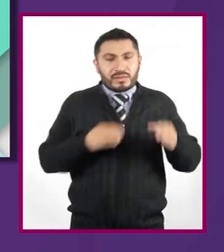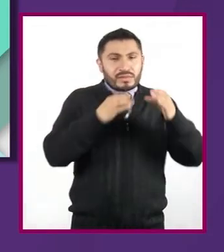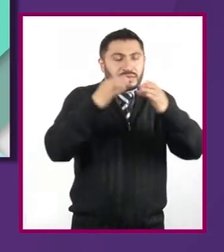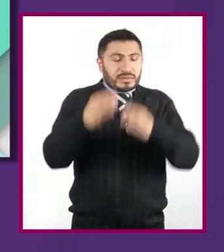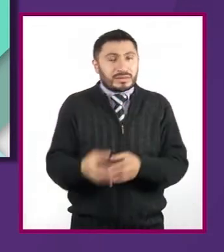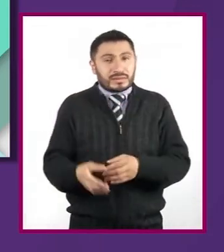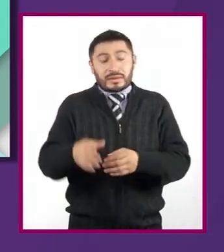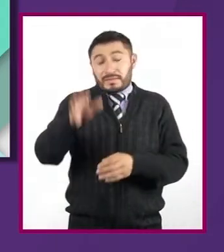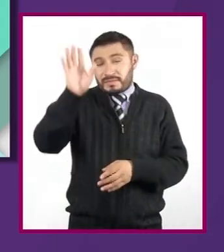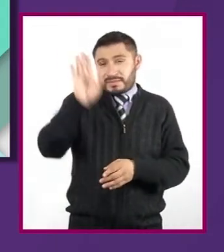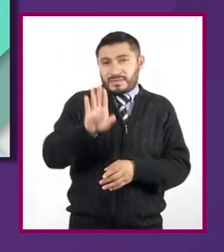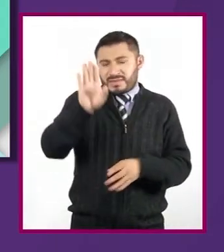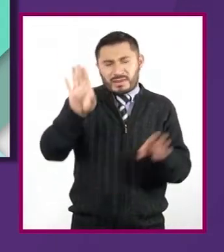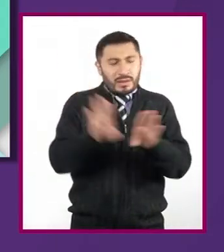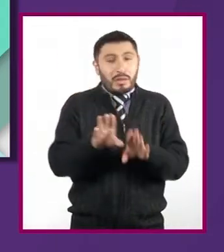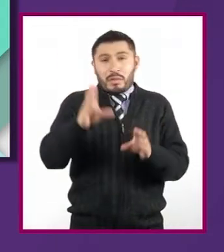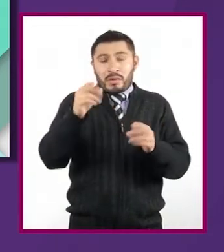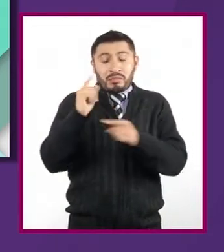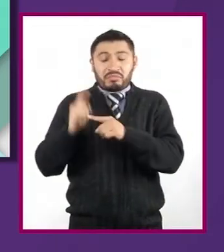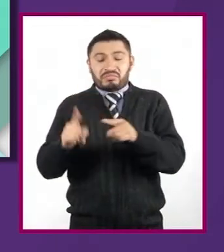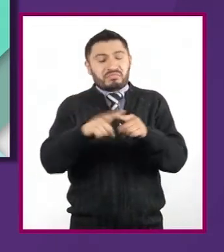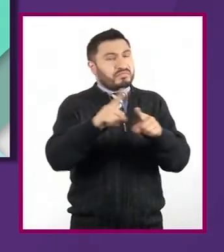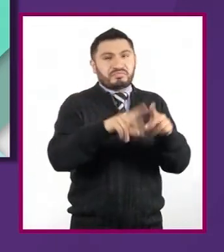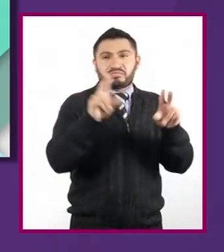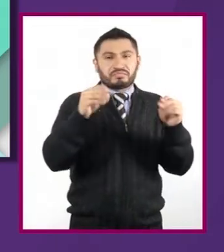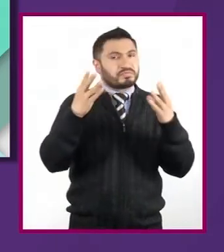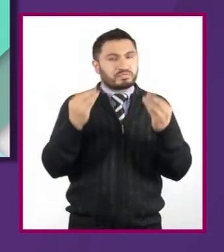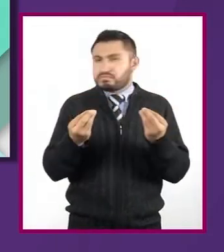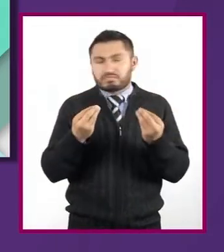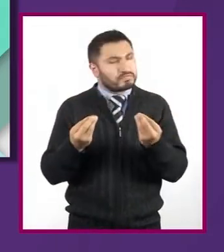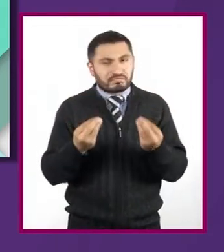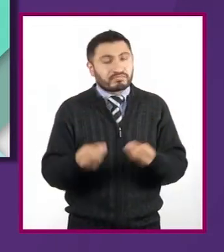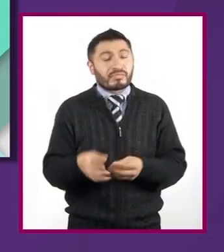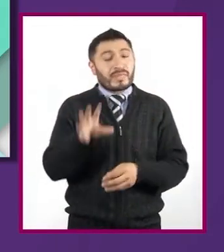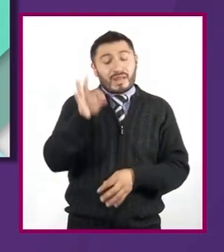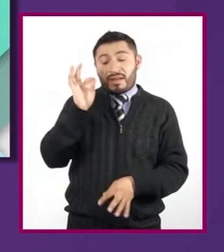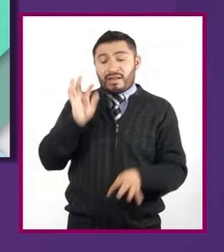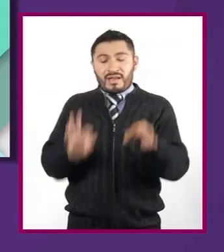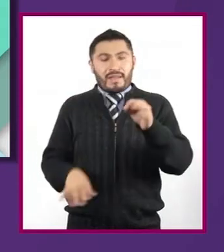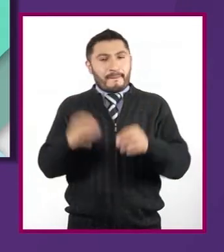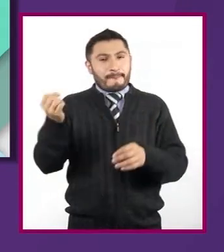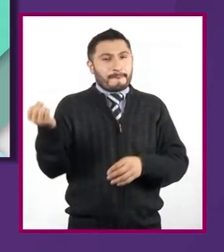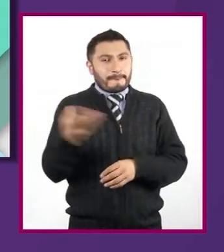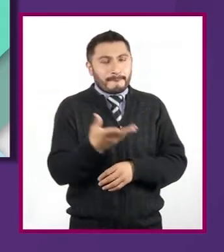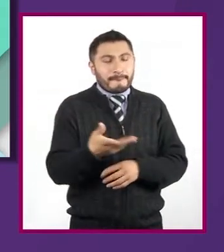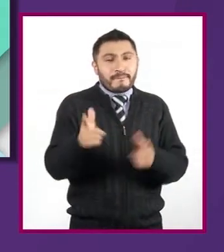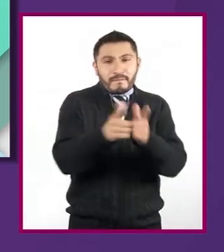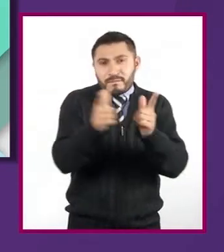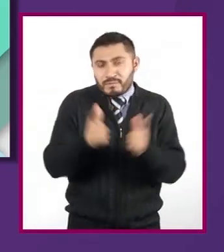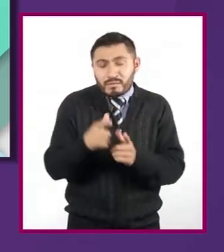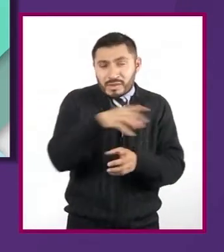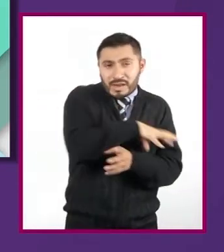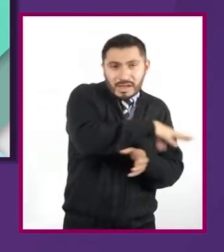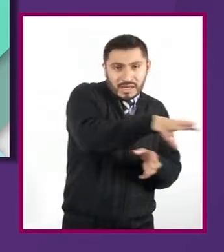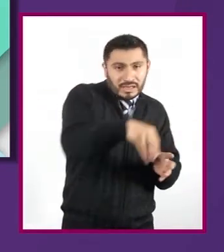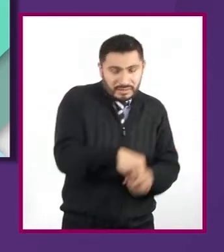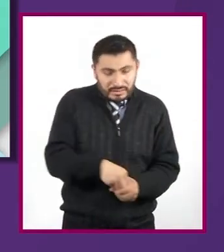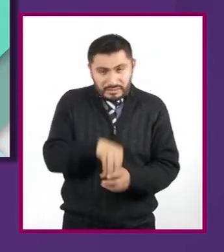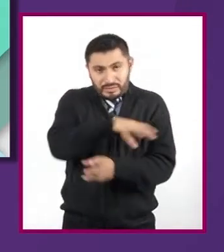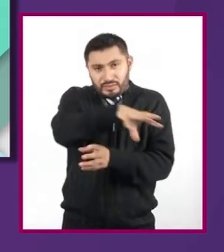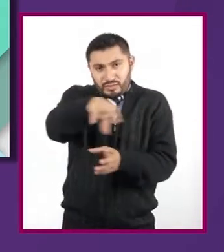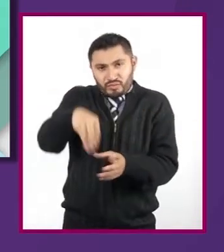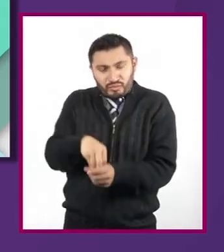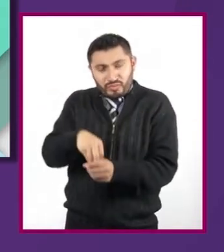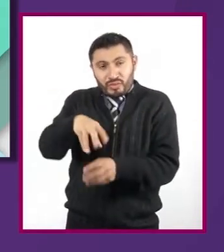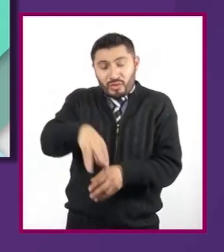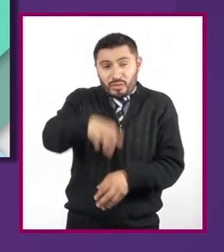que no hay mucha variación entre ellos, y se eligen al azar grupos completos, quienes serán